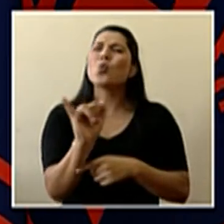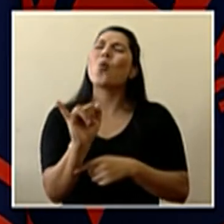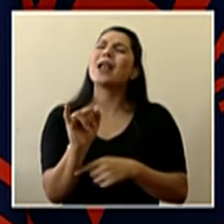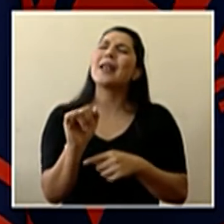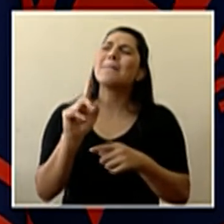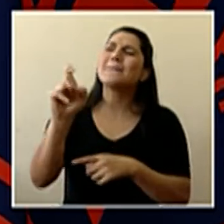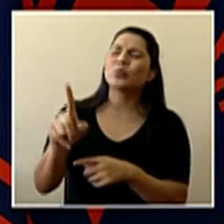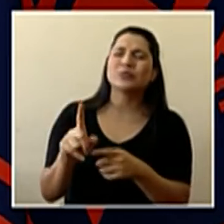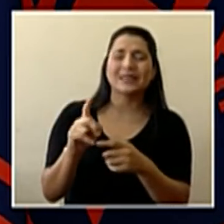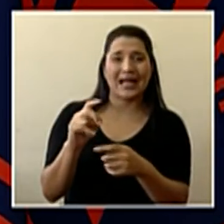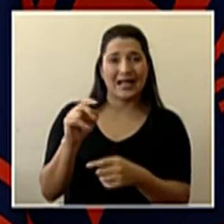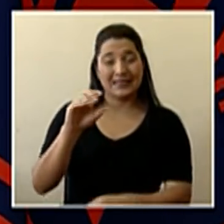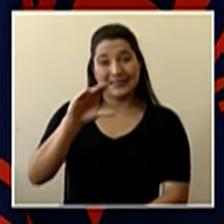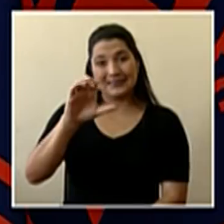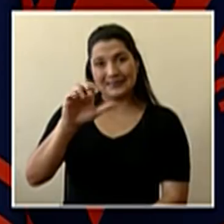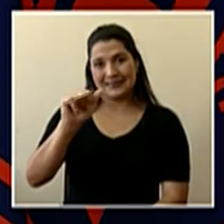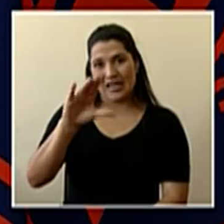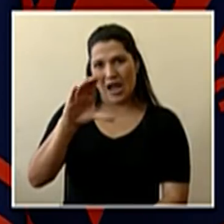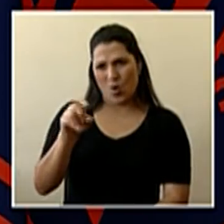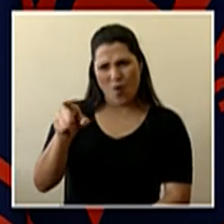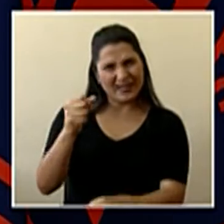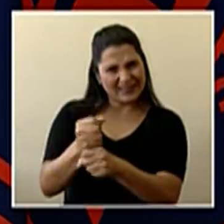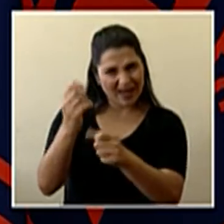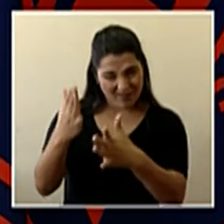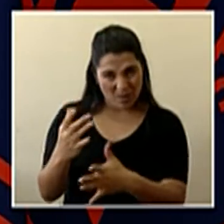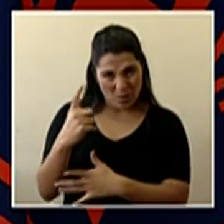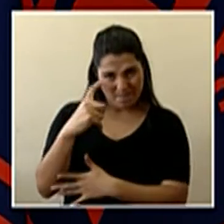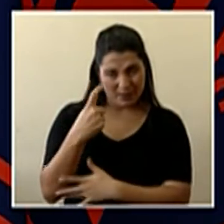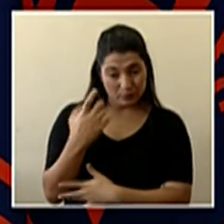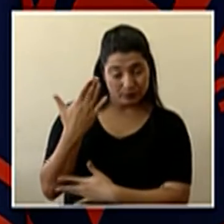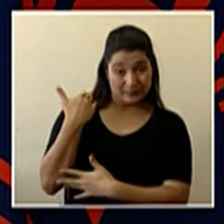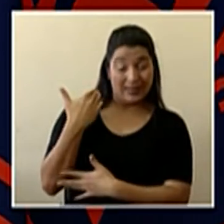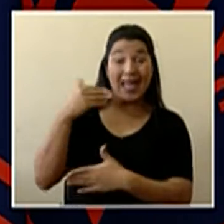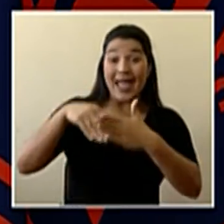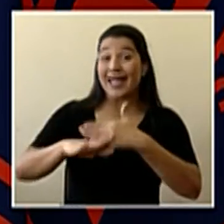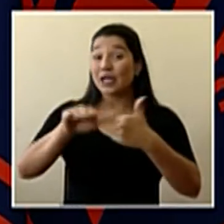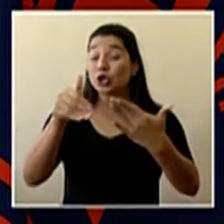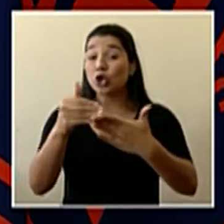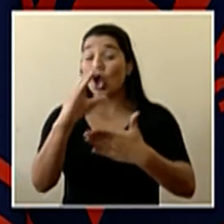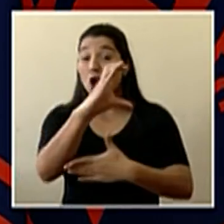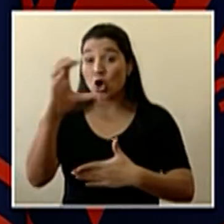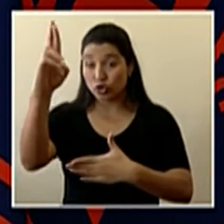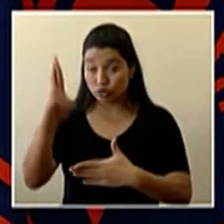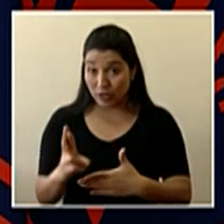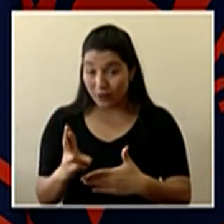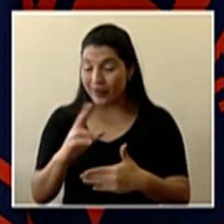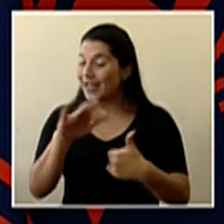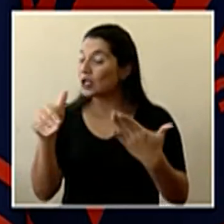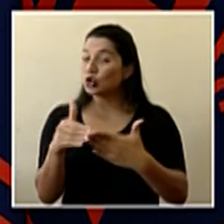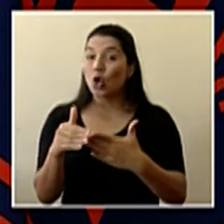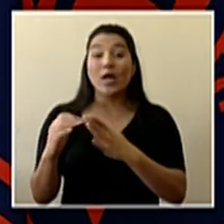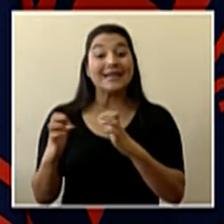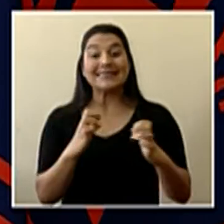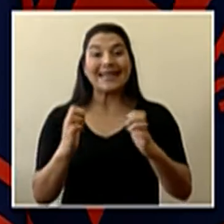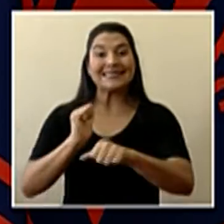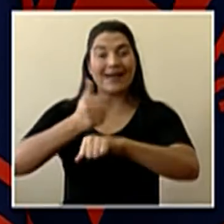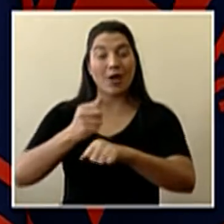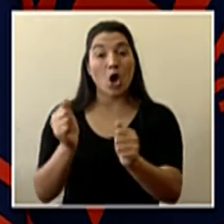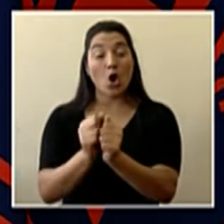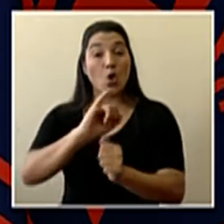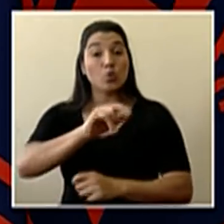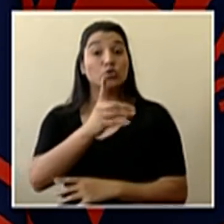del SEACO. A lo largo y ancho del país, como parte de las estrategias que hemos establecido en conjunto con la Junta Directiva Institucional,